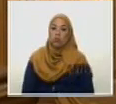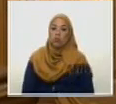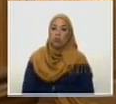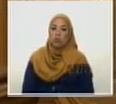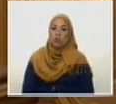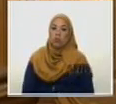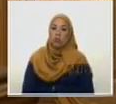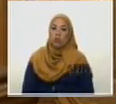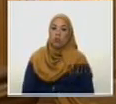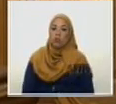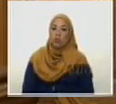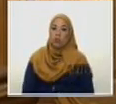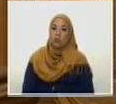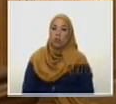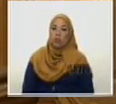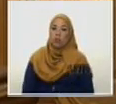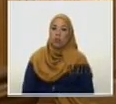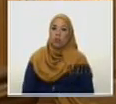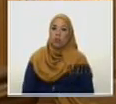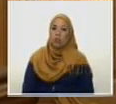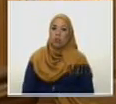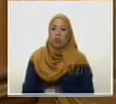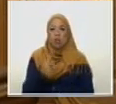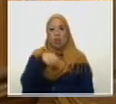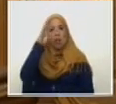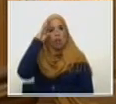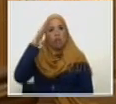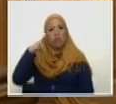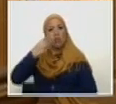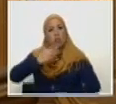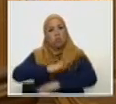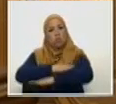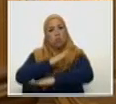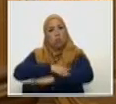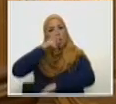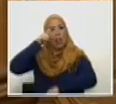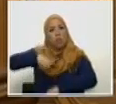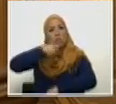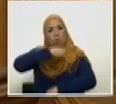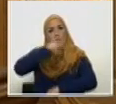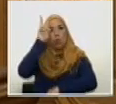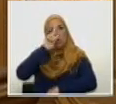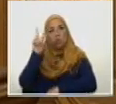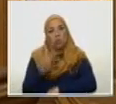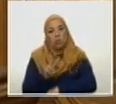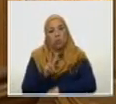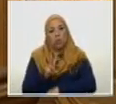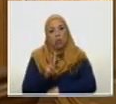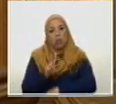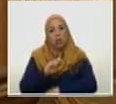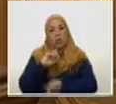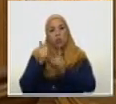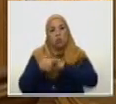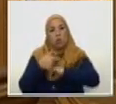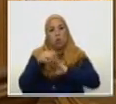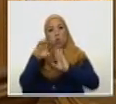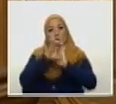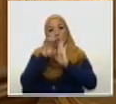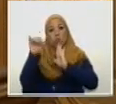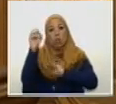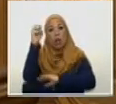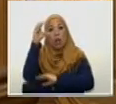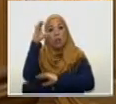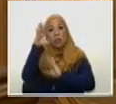aquí está parte de la fuerza moral del pueblo venezolano, convertido, constituido en una